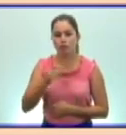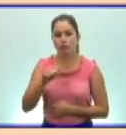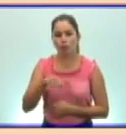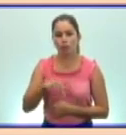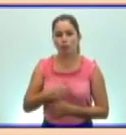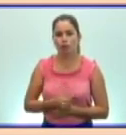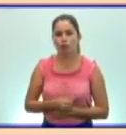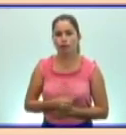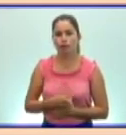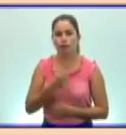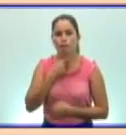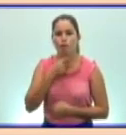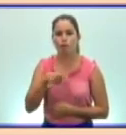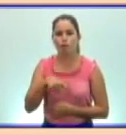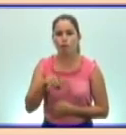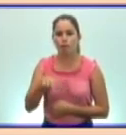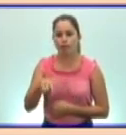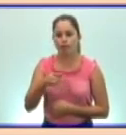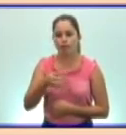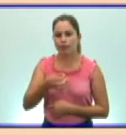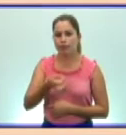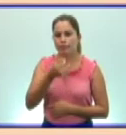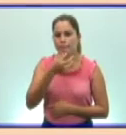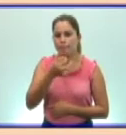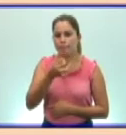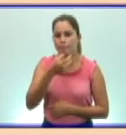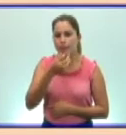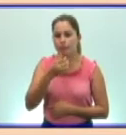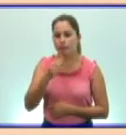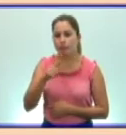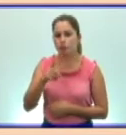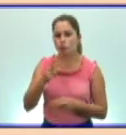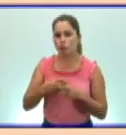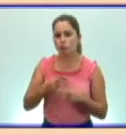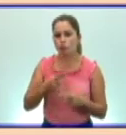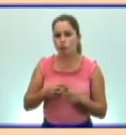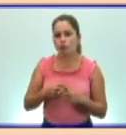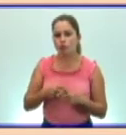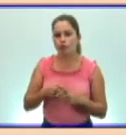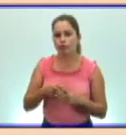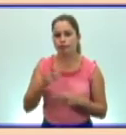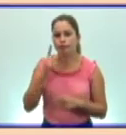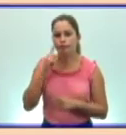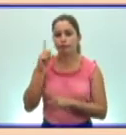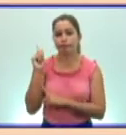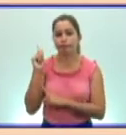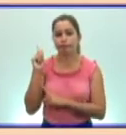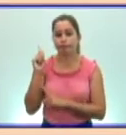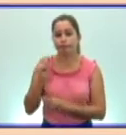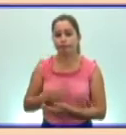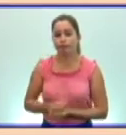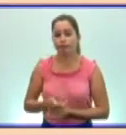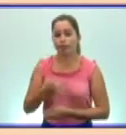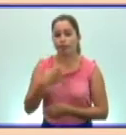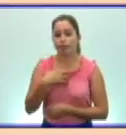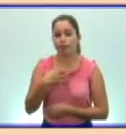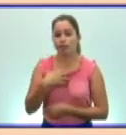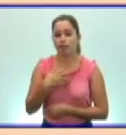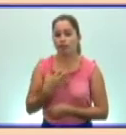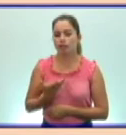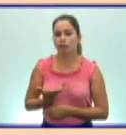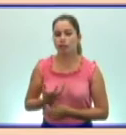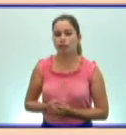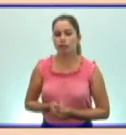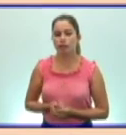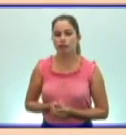ejemplo, este medicamento que se llama hidropovidona tiene aquí lo siguiente. Ustedes ven ahí que